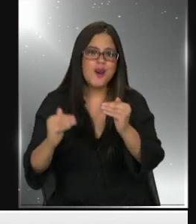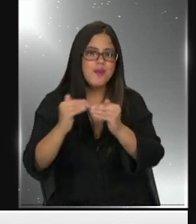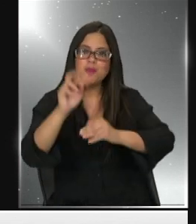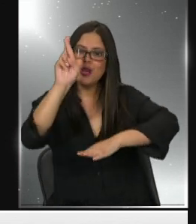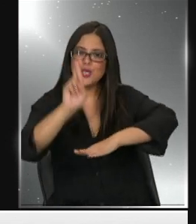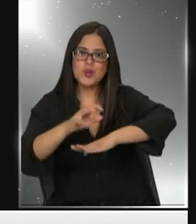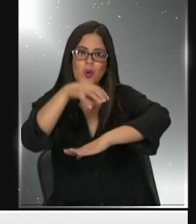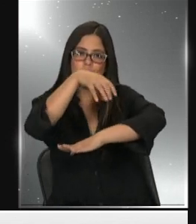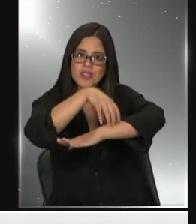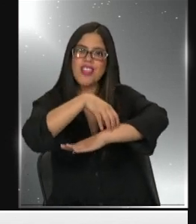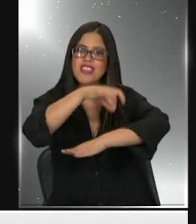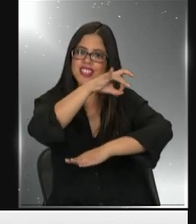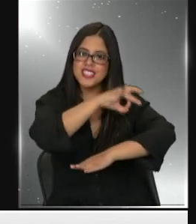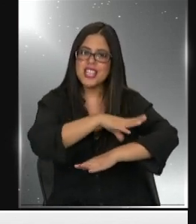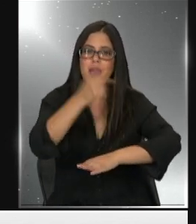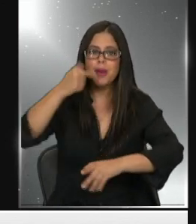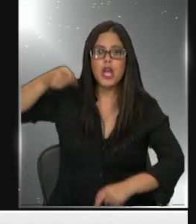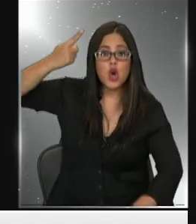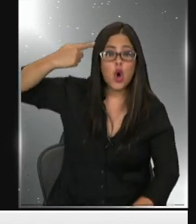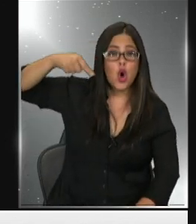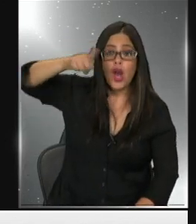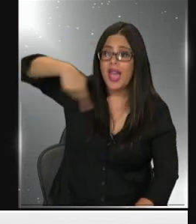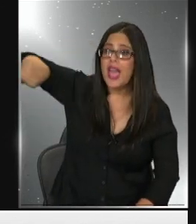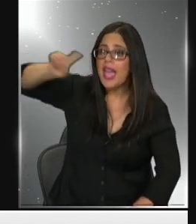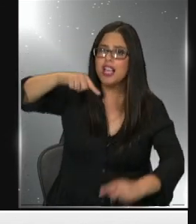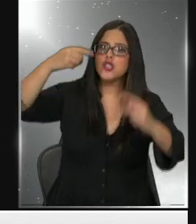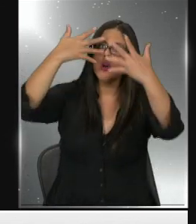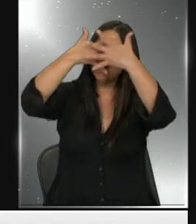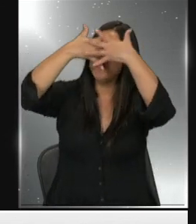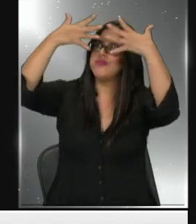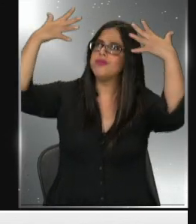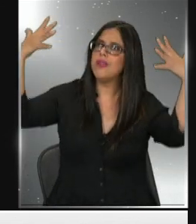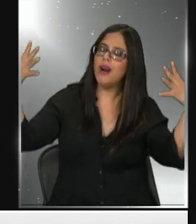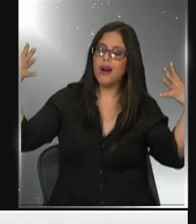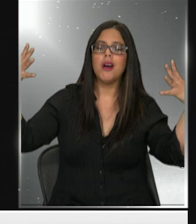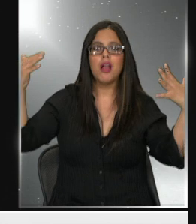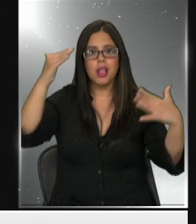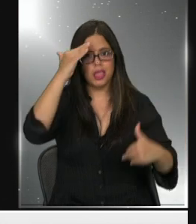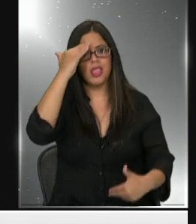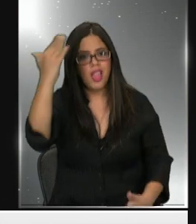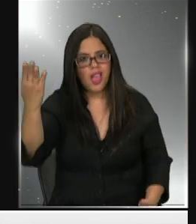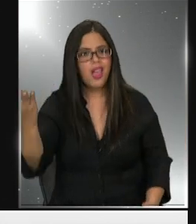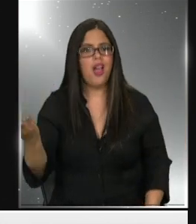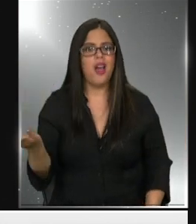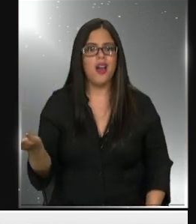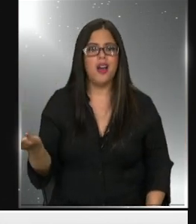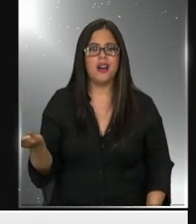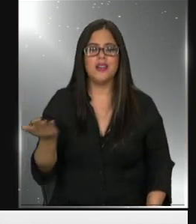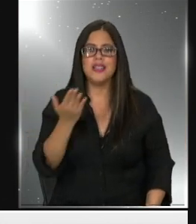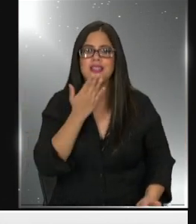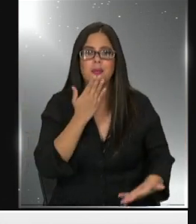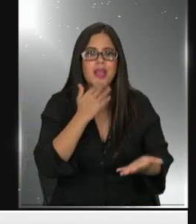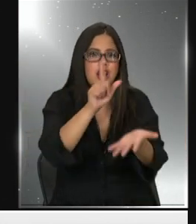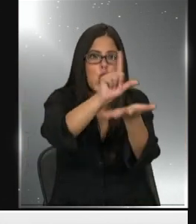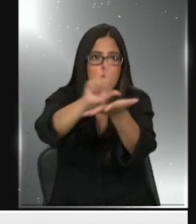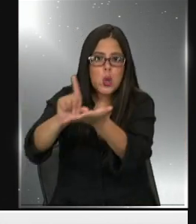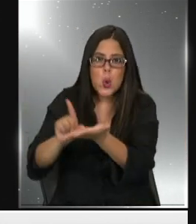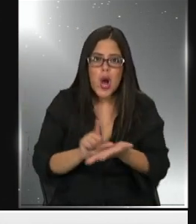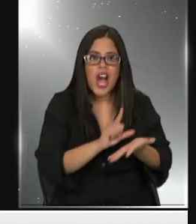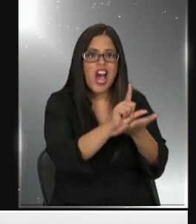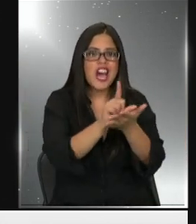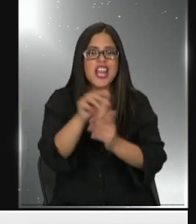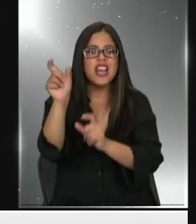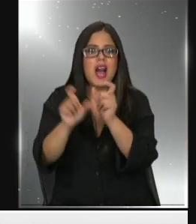nuestro país, pero ellos tuvieron un día completamente despejado. Sobre todo en todas las localidades, la